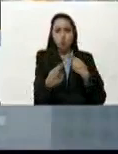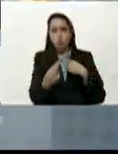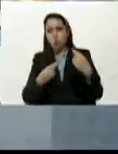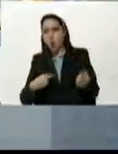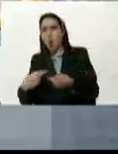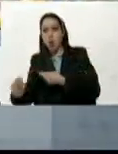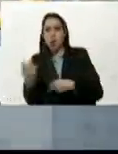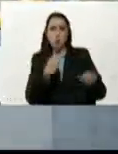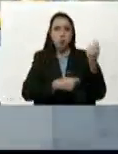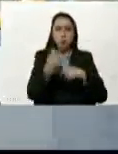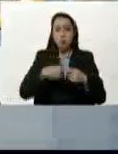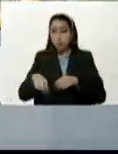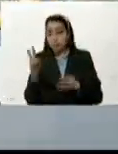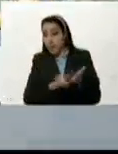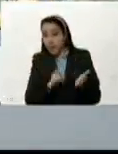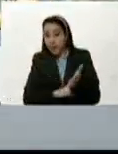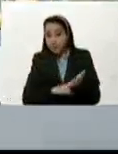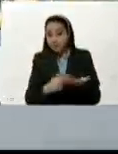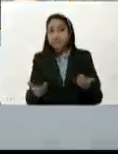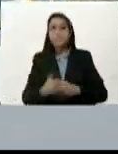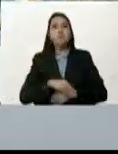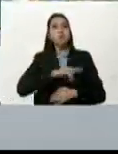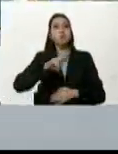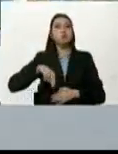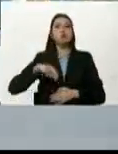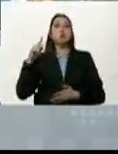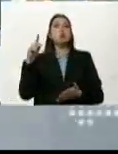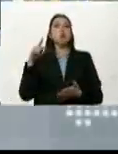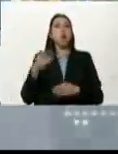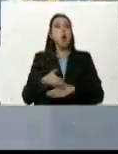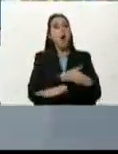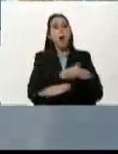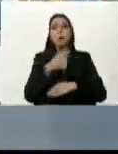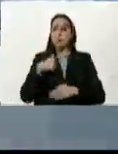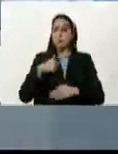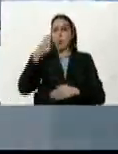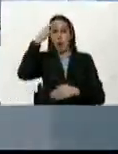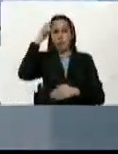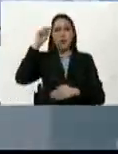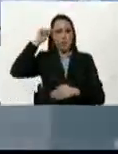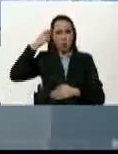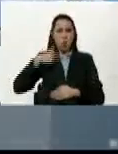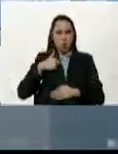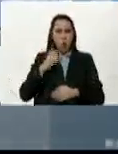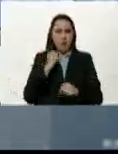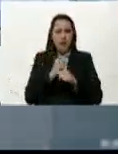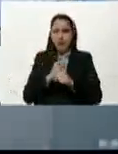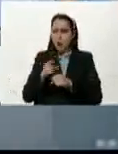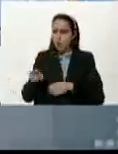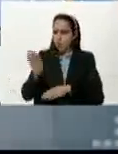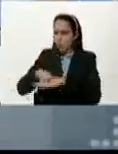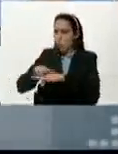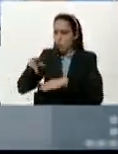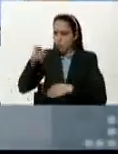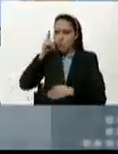verdad nosotros llegamos a tener cuando yo era canciller o señora vicepresidenta